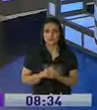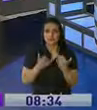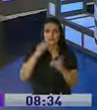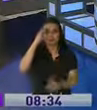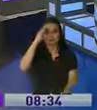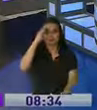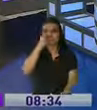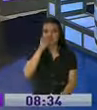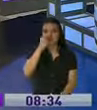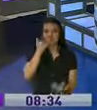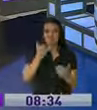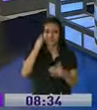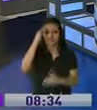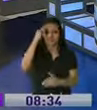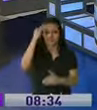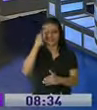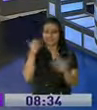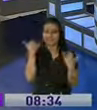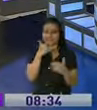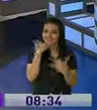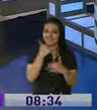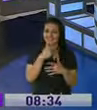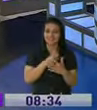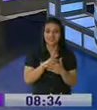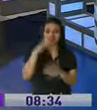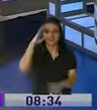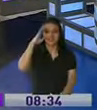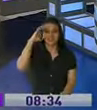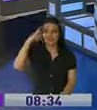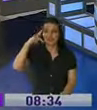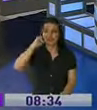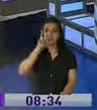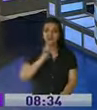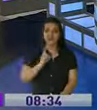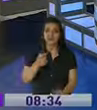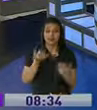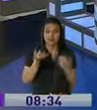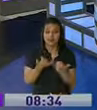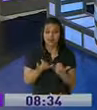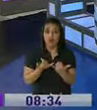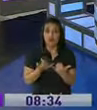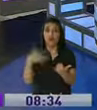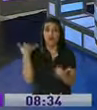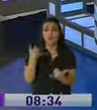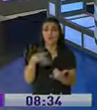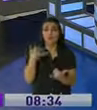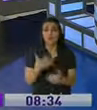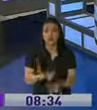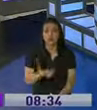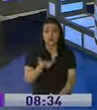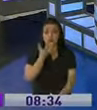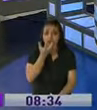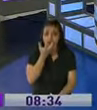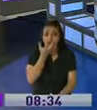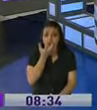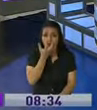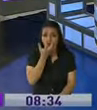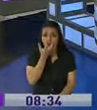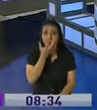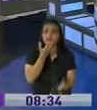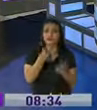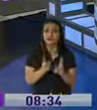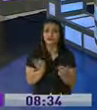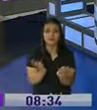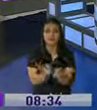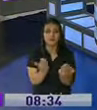Es momento de nuestro segmento de buen humor y nuestro querido Capi Peseta en esta mañana se murió de las iras porque hubo también acumulación